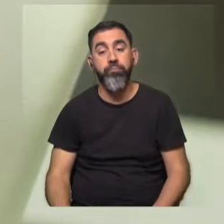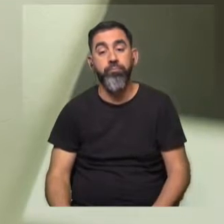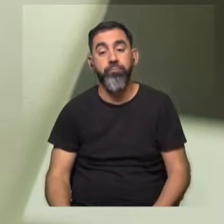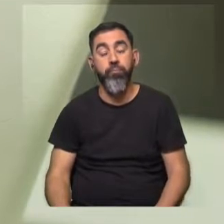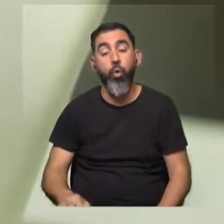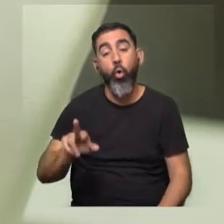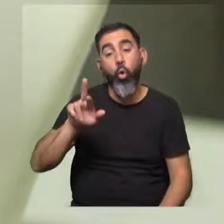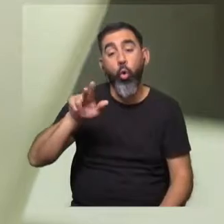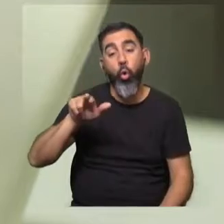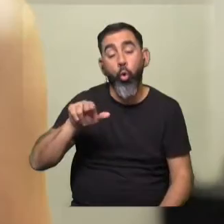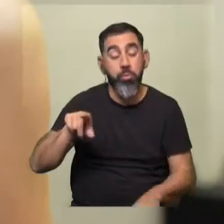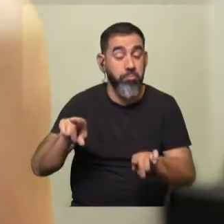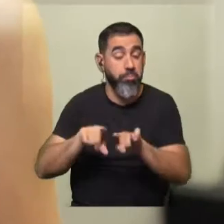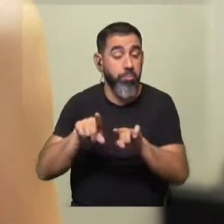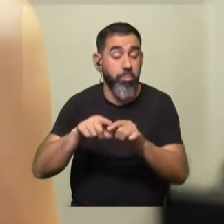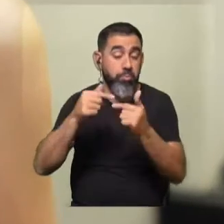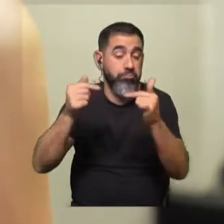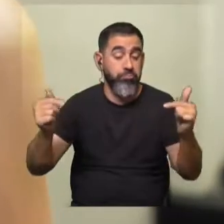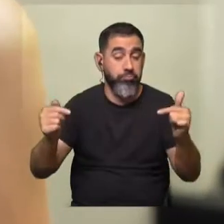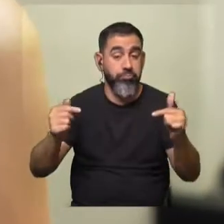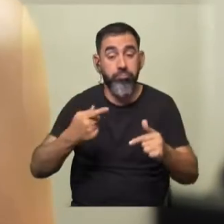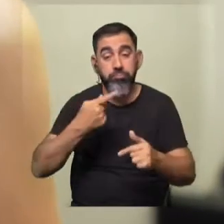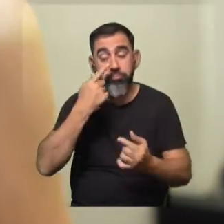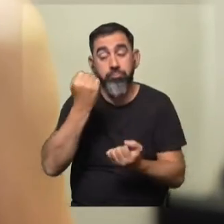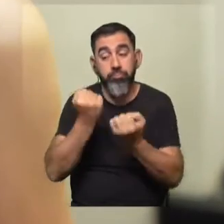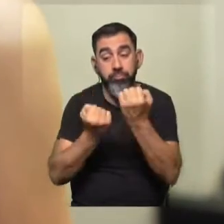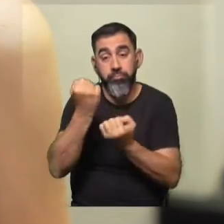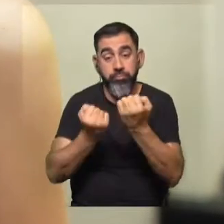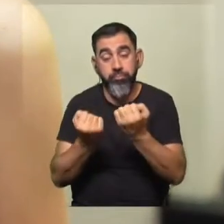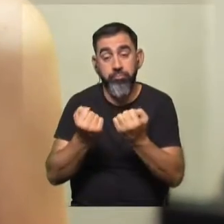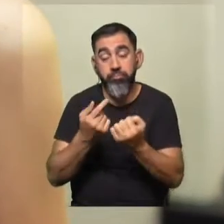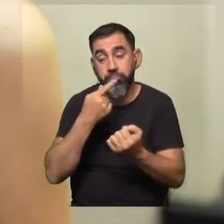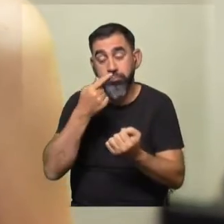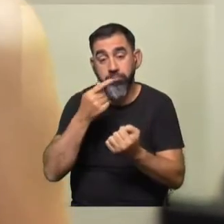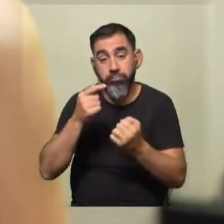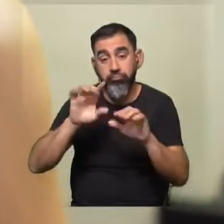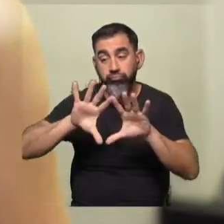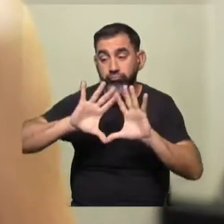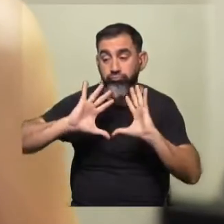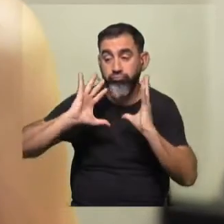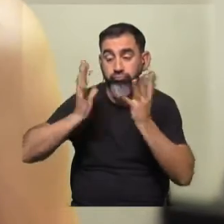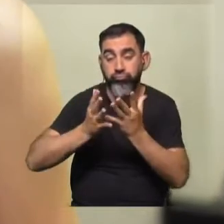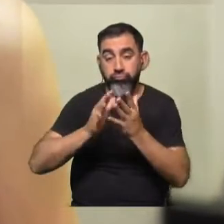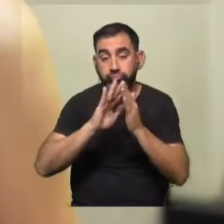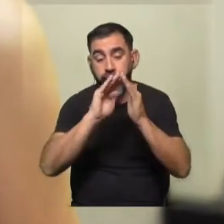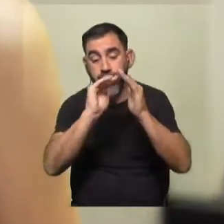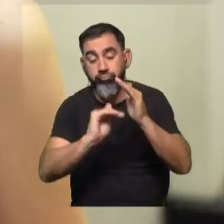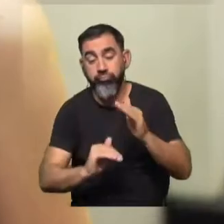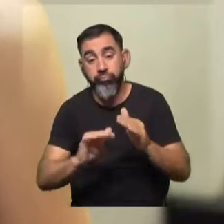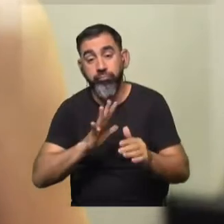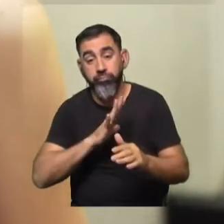El oro, como cualquier mineral de interés económico, se va a acumular y se va a formar un depósito donde